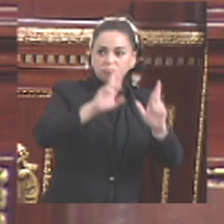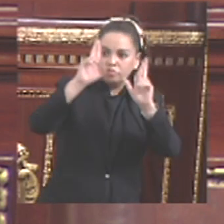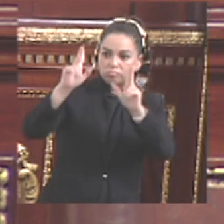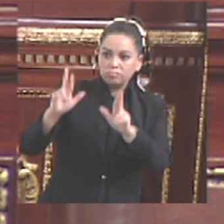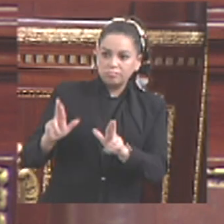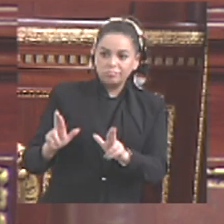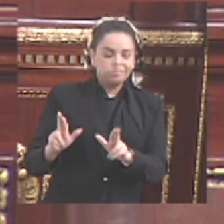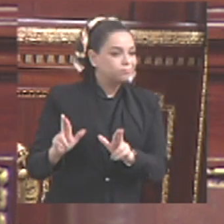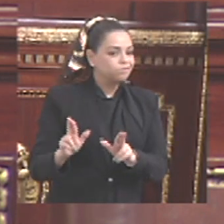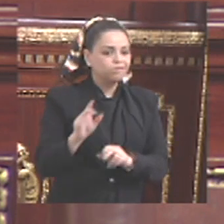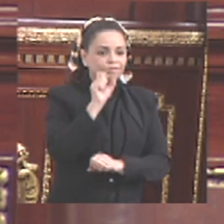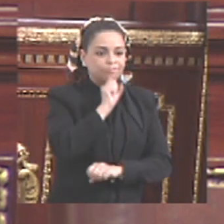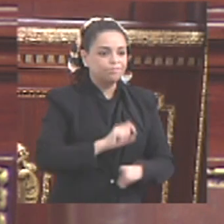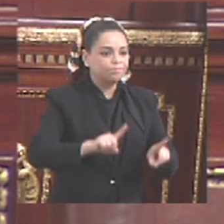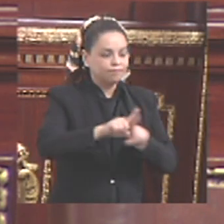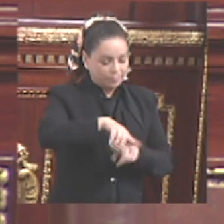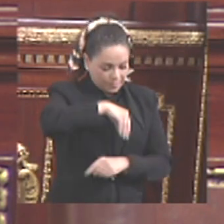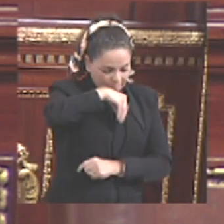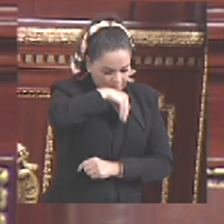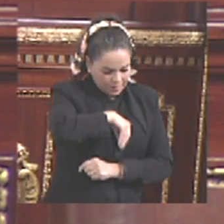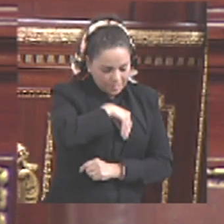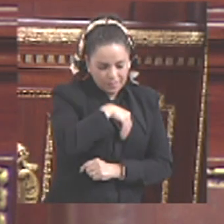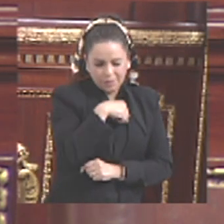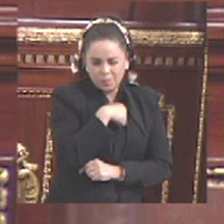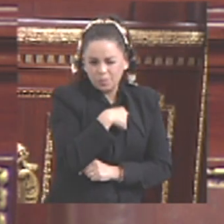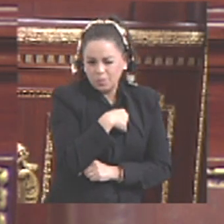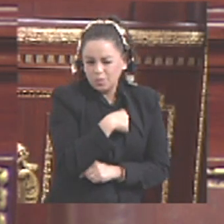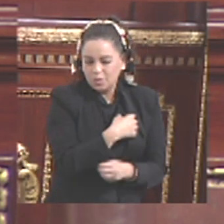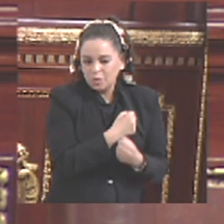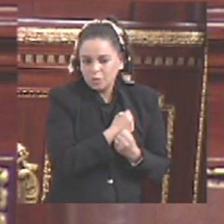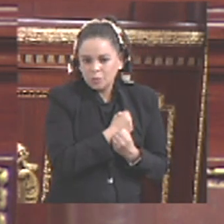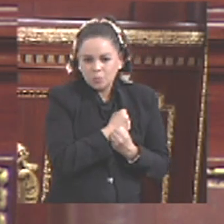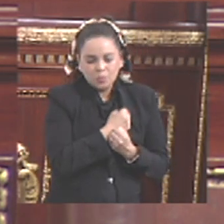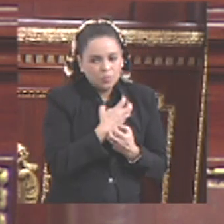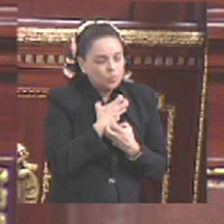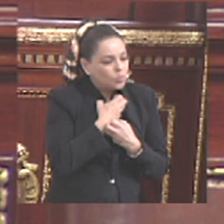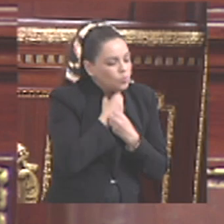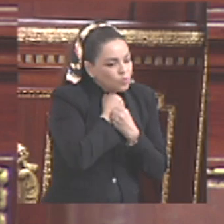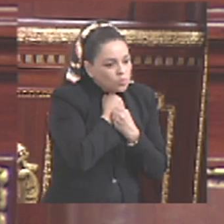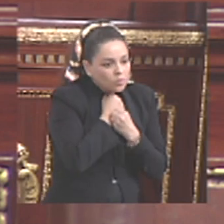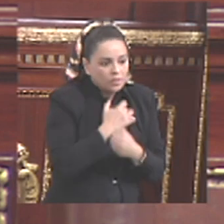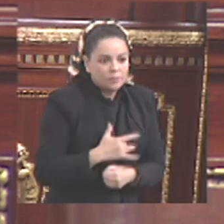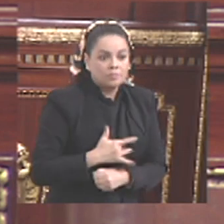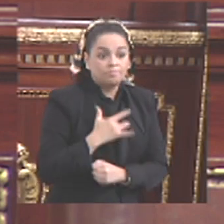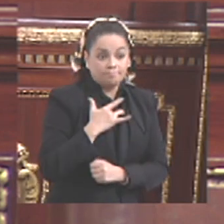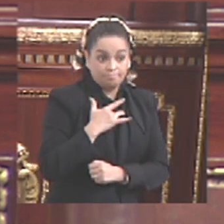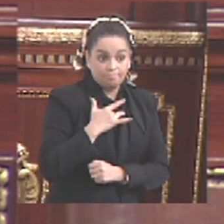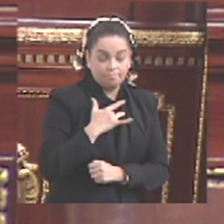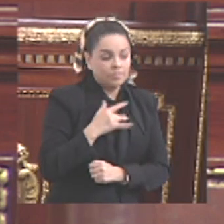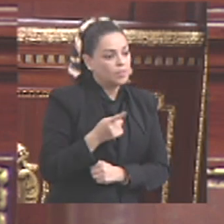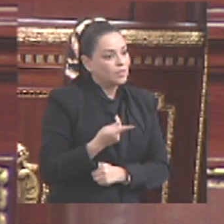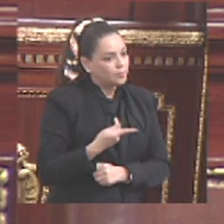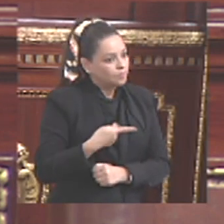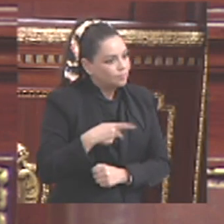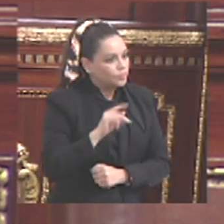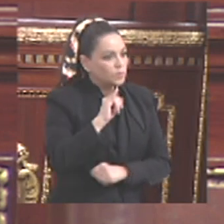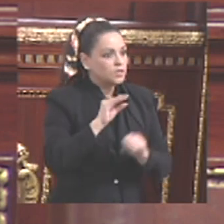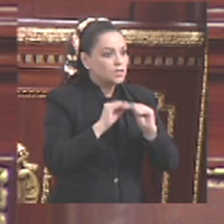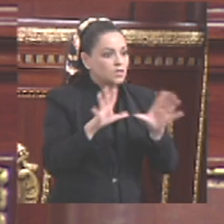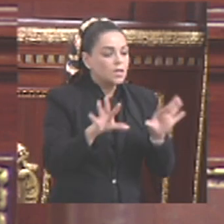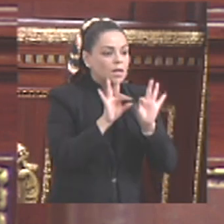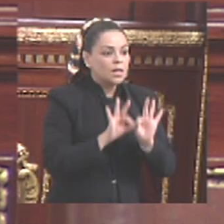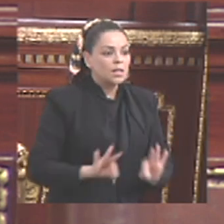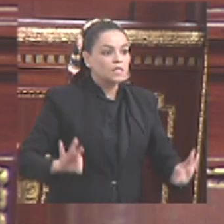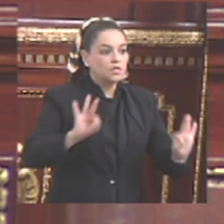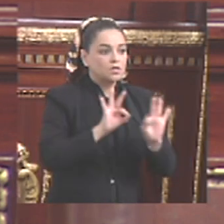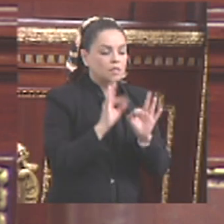llevamos en nuestros corazones. Y por supuesto que tenemos que hacer un balance. Tenemos que hacer un